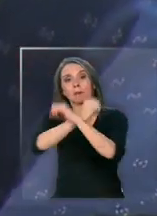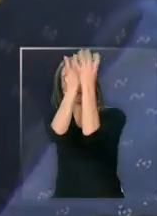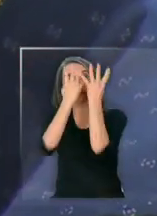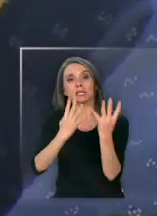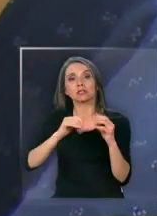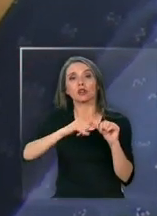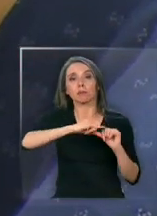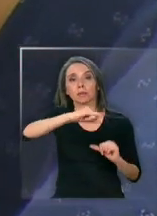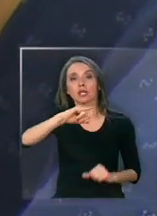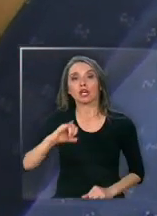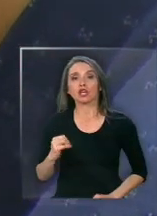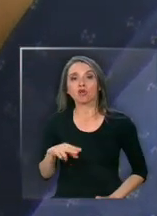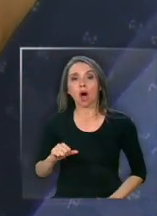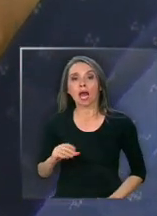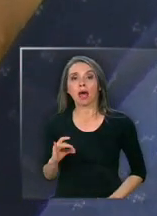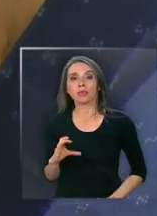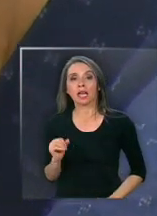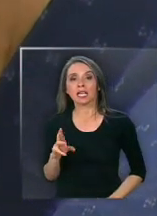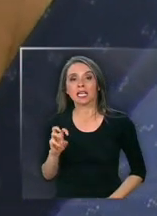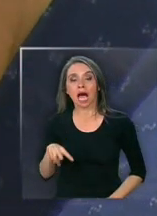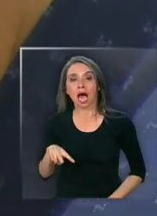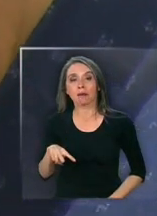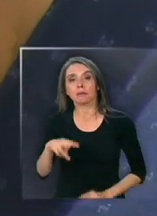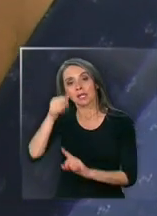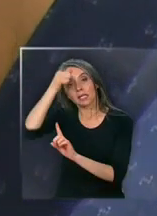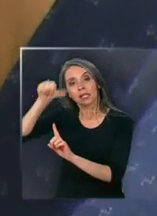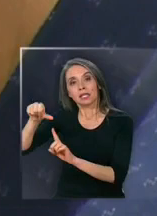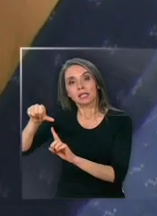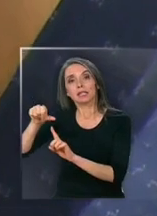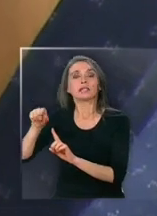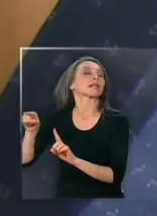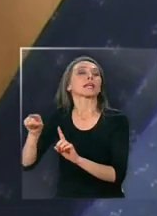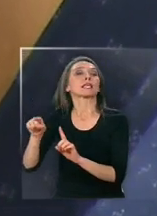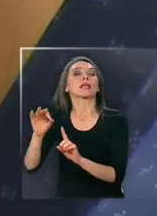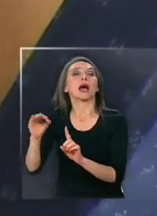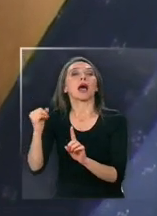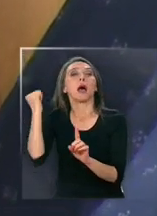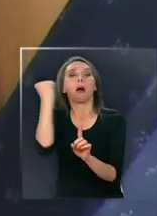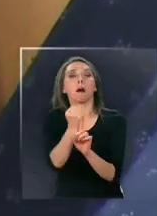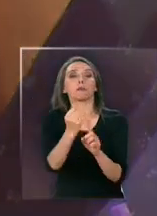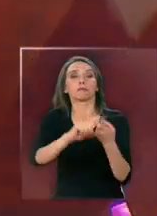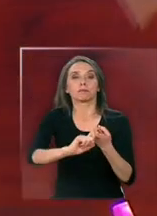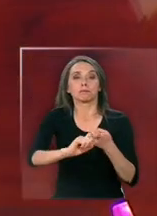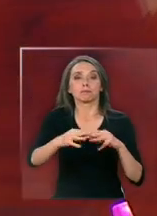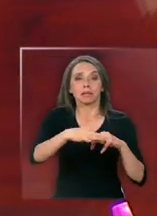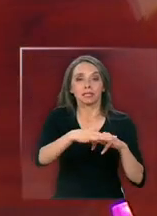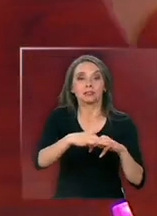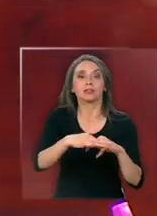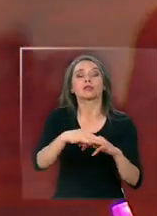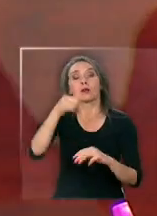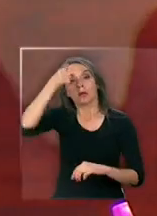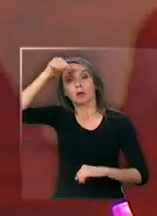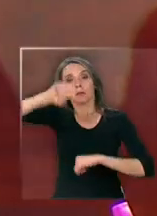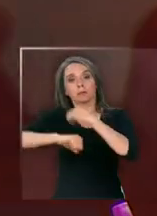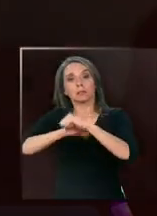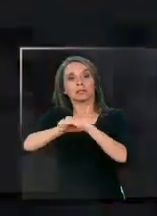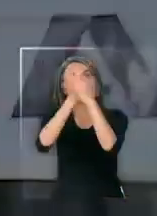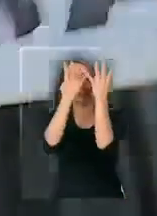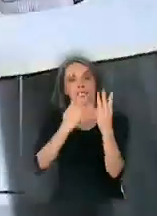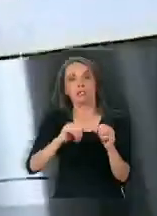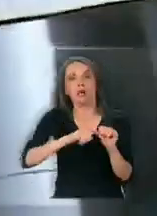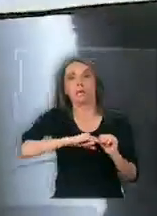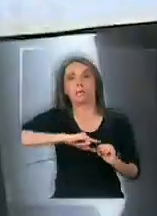Se condena a Johanna del Carmen como autora material del delito consumado de parricidio a soportar la pena de presidio perpetuo